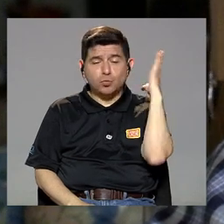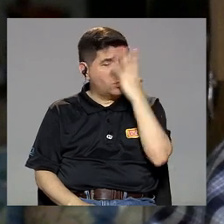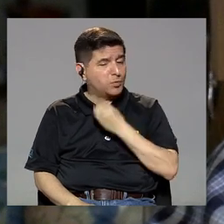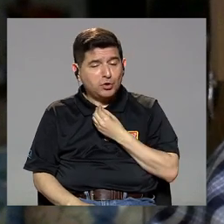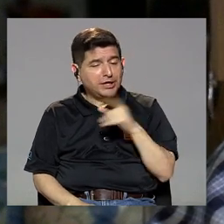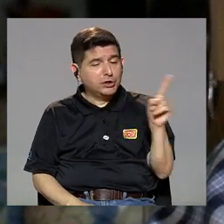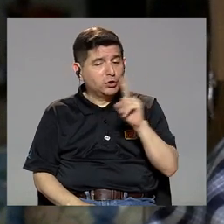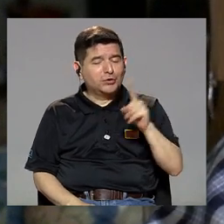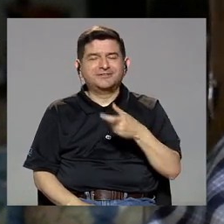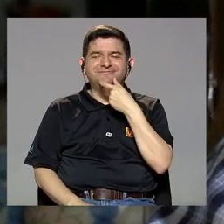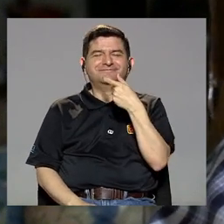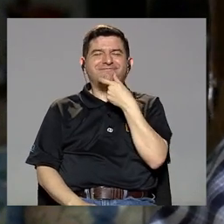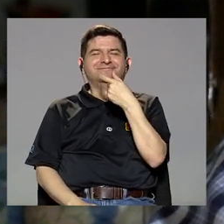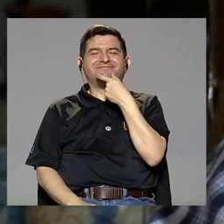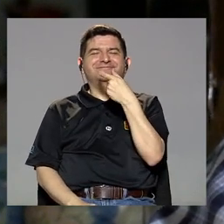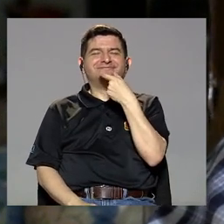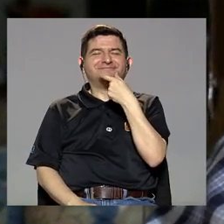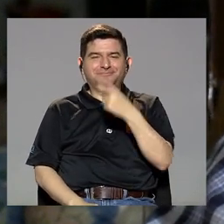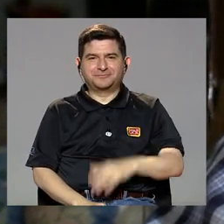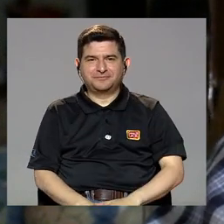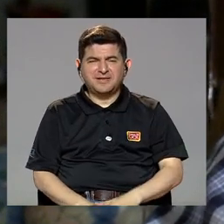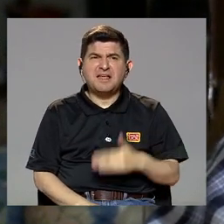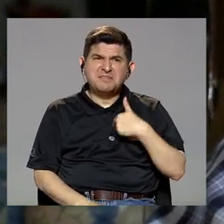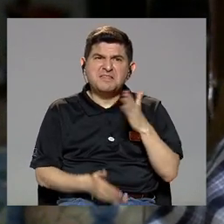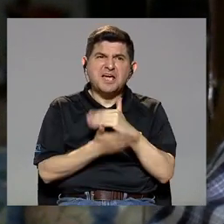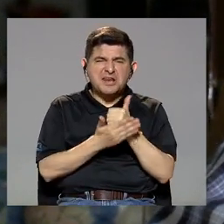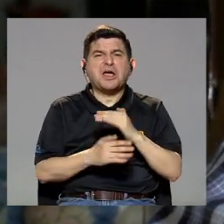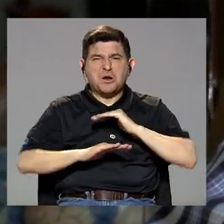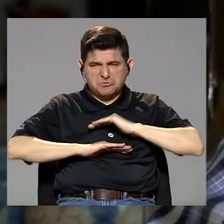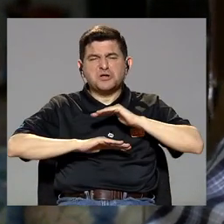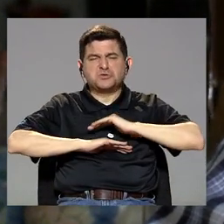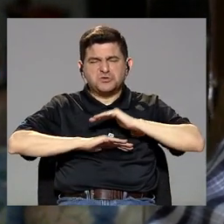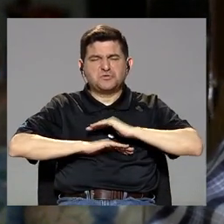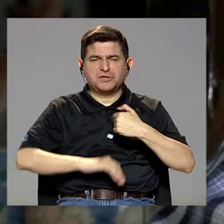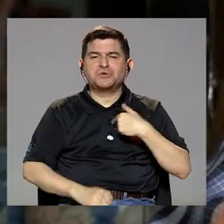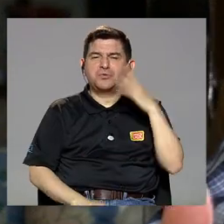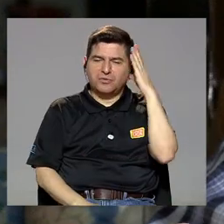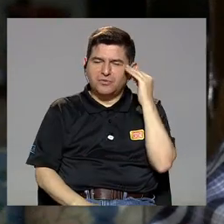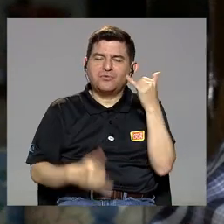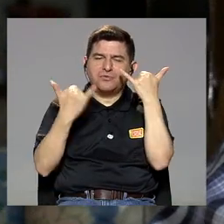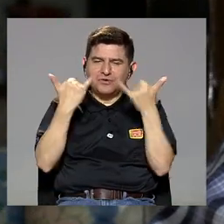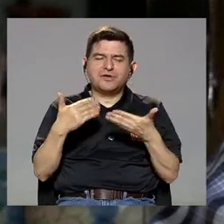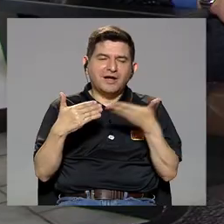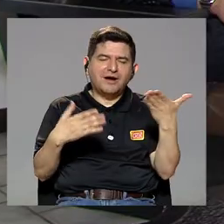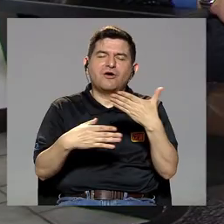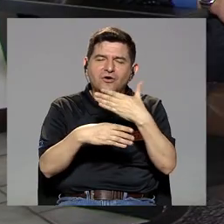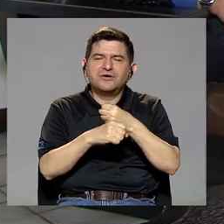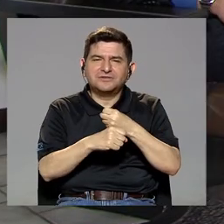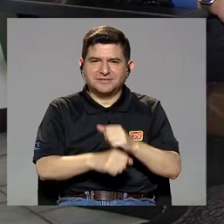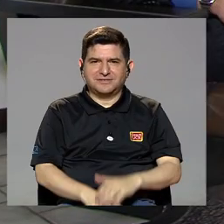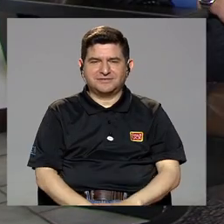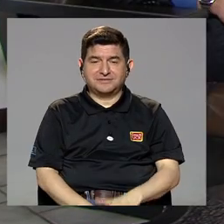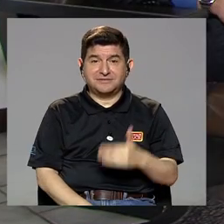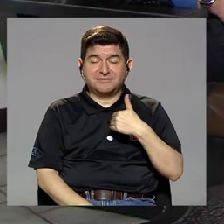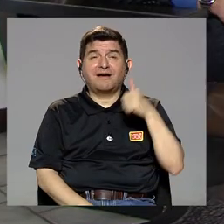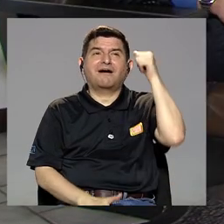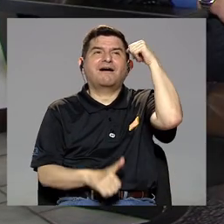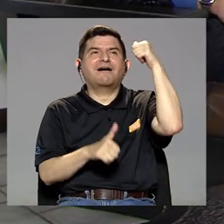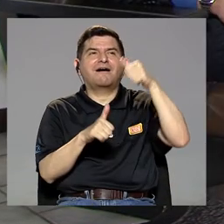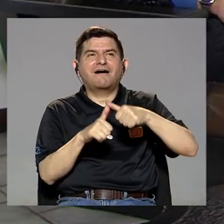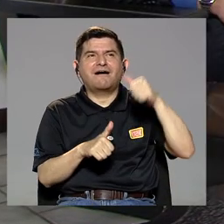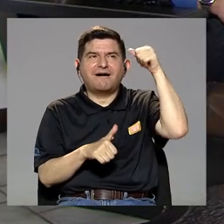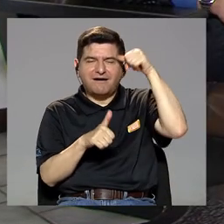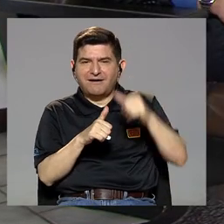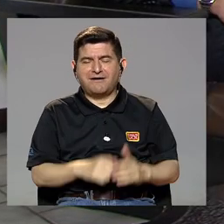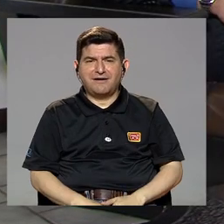jajaja tiene algunas satisfacciones no lo ha vivido ha hecho cosas tiene recuerdos es que el